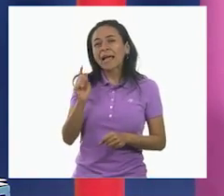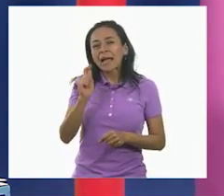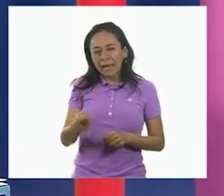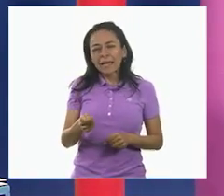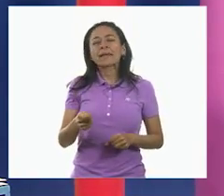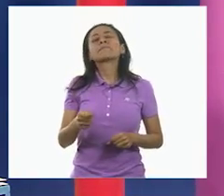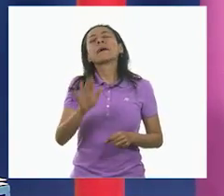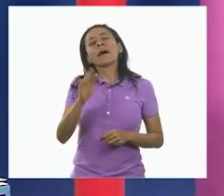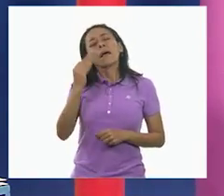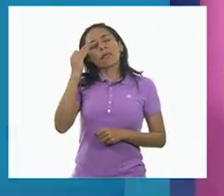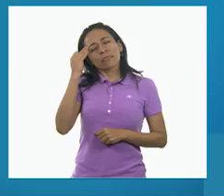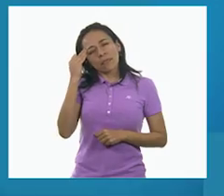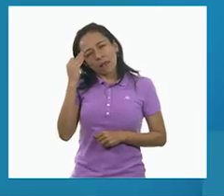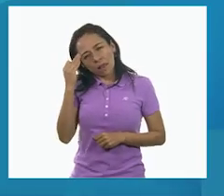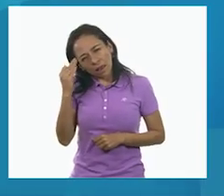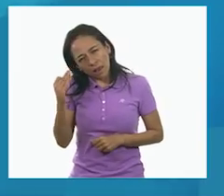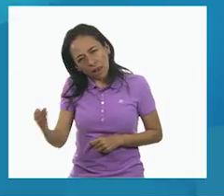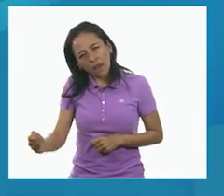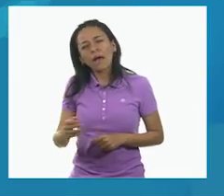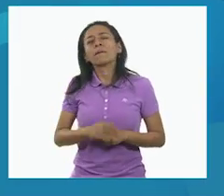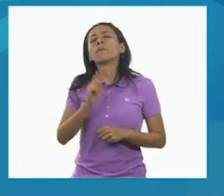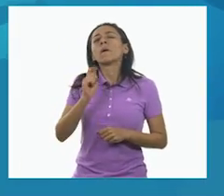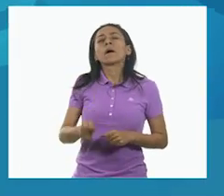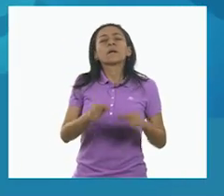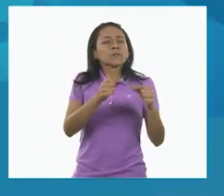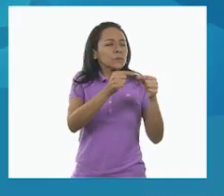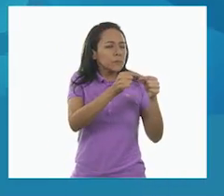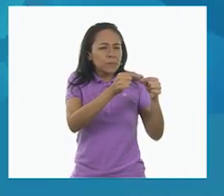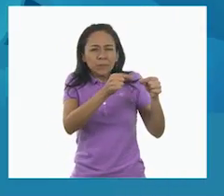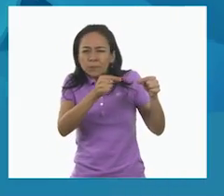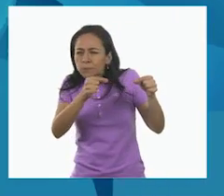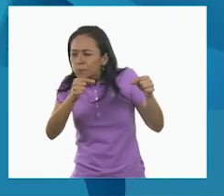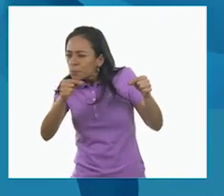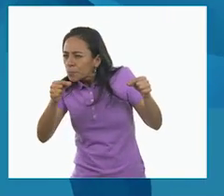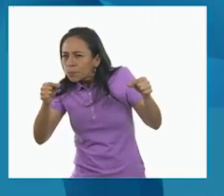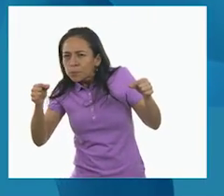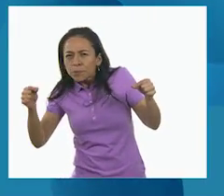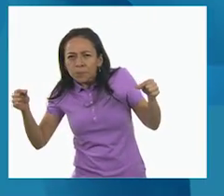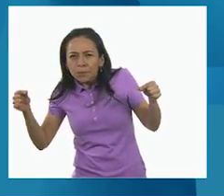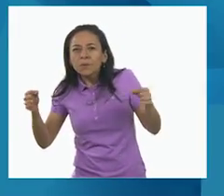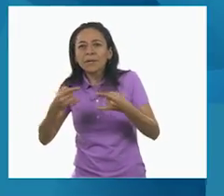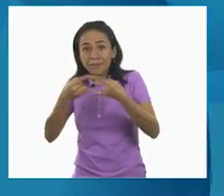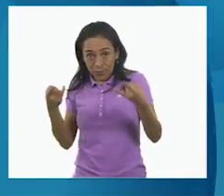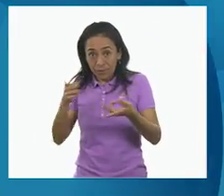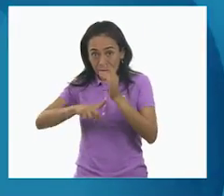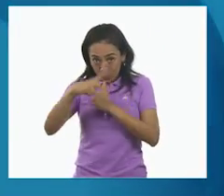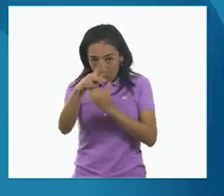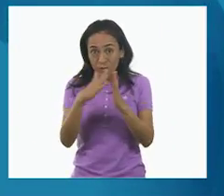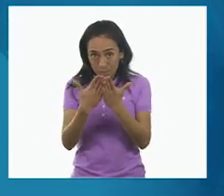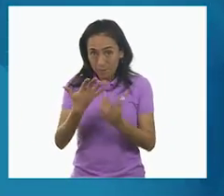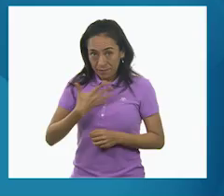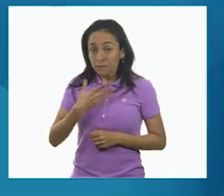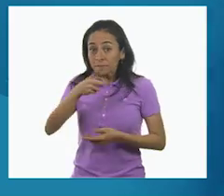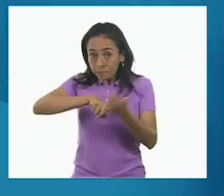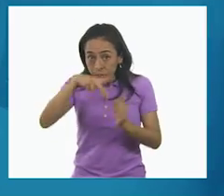tiempo está en su libro de historia. Le pediría a nuestros niños en casita que